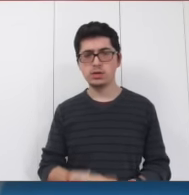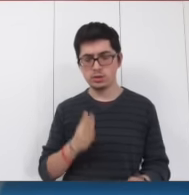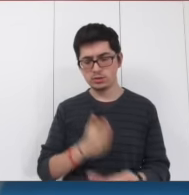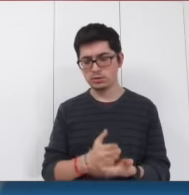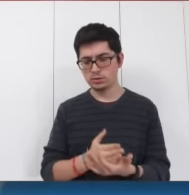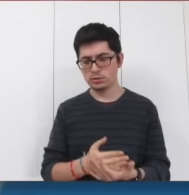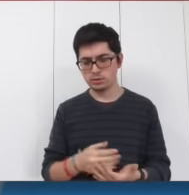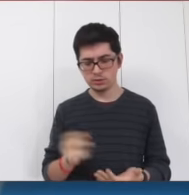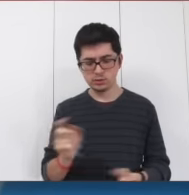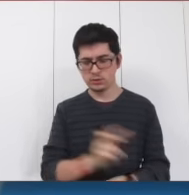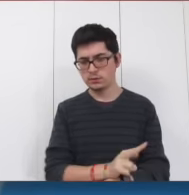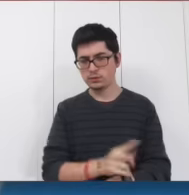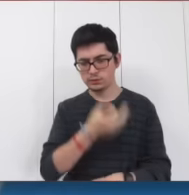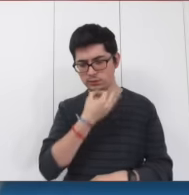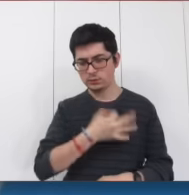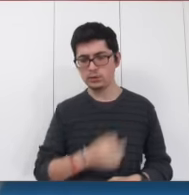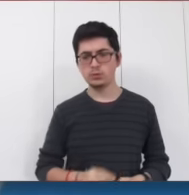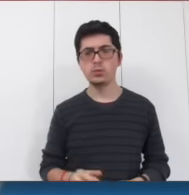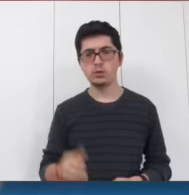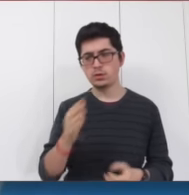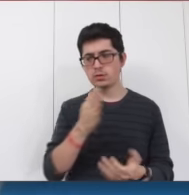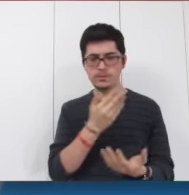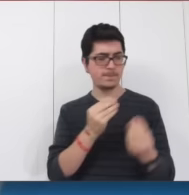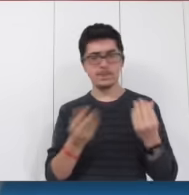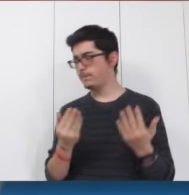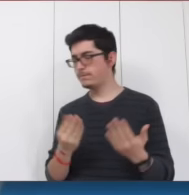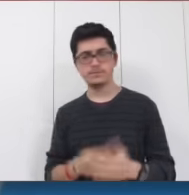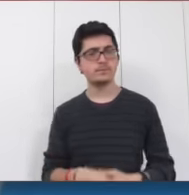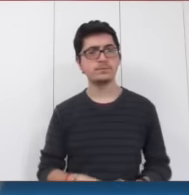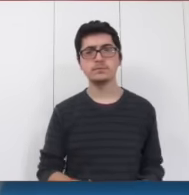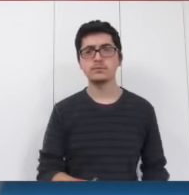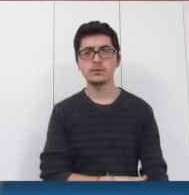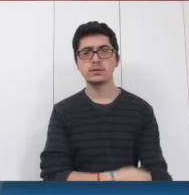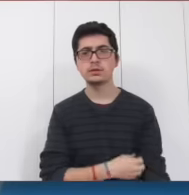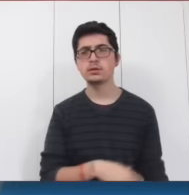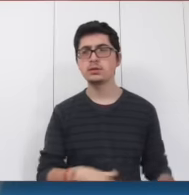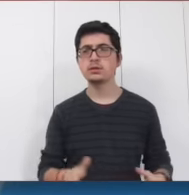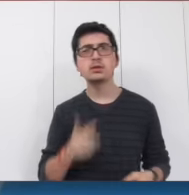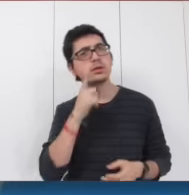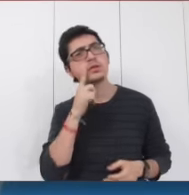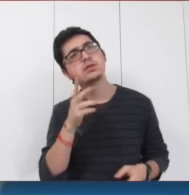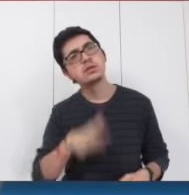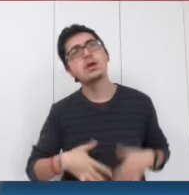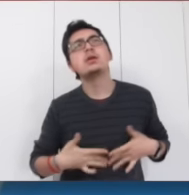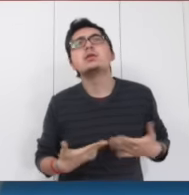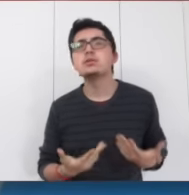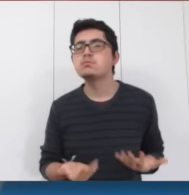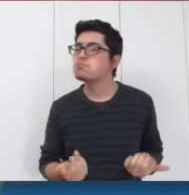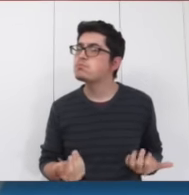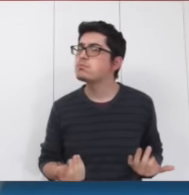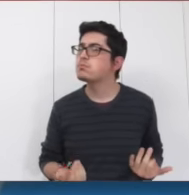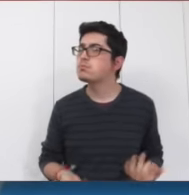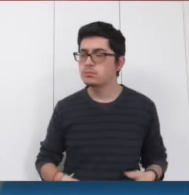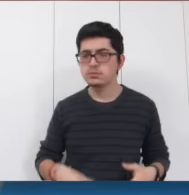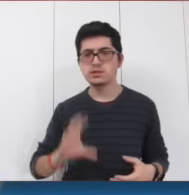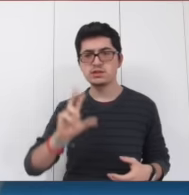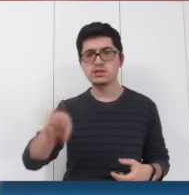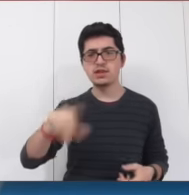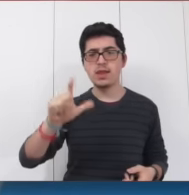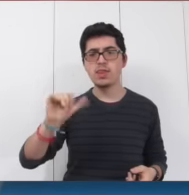Hasta que un día la maestra dice que van a hacer la obra, una obra llamada La telaraña de Charlotte. Y él siente la necesidad de